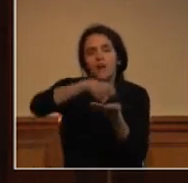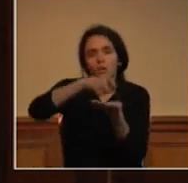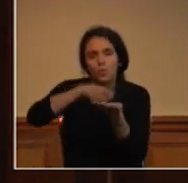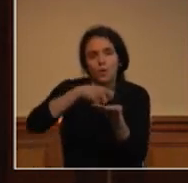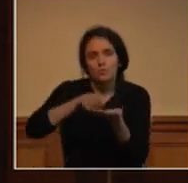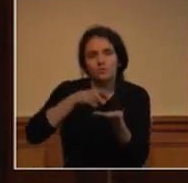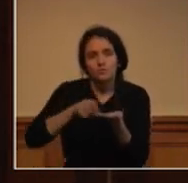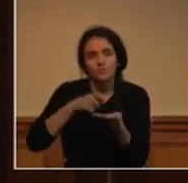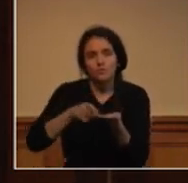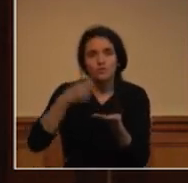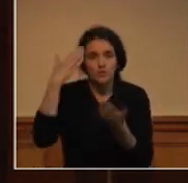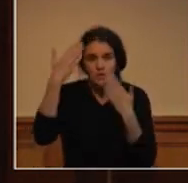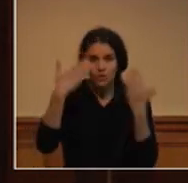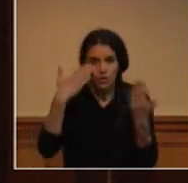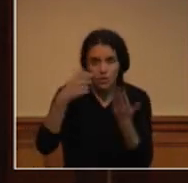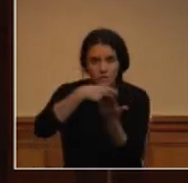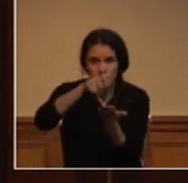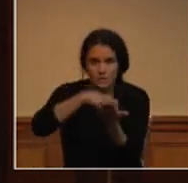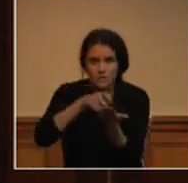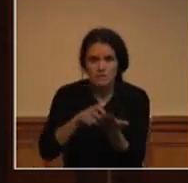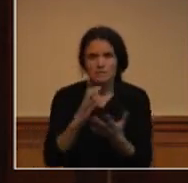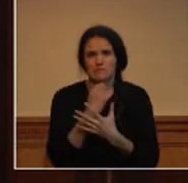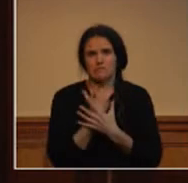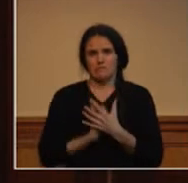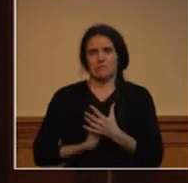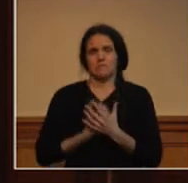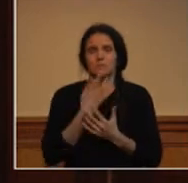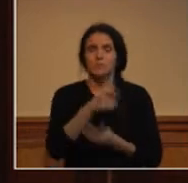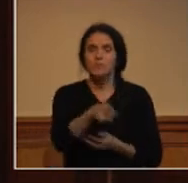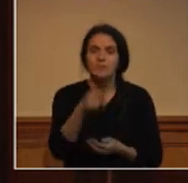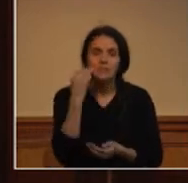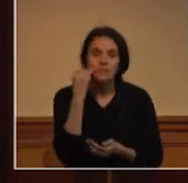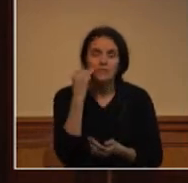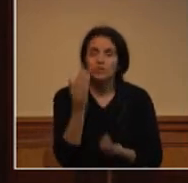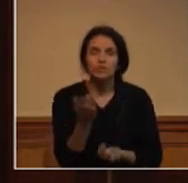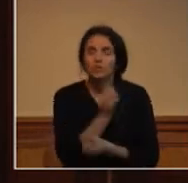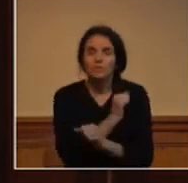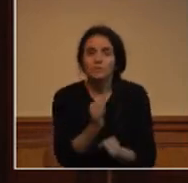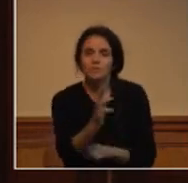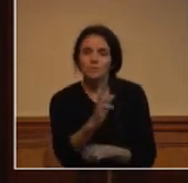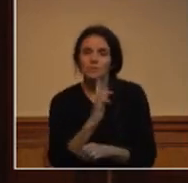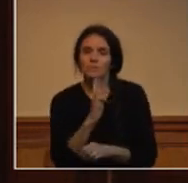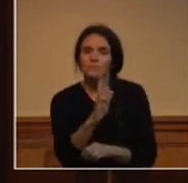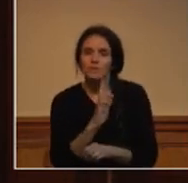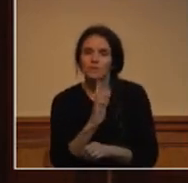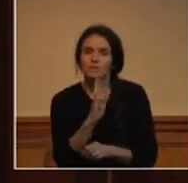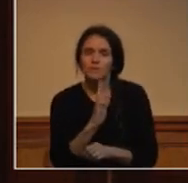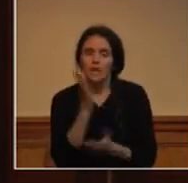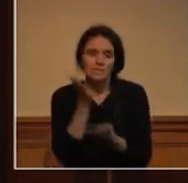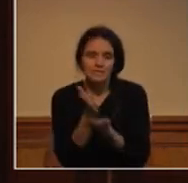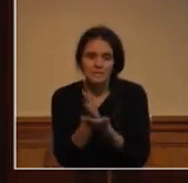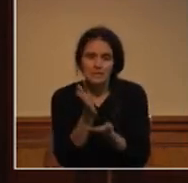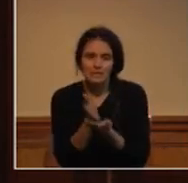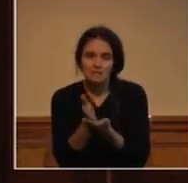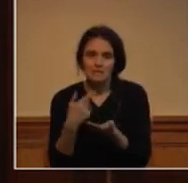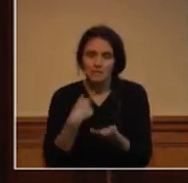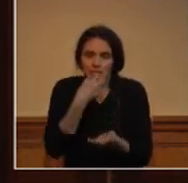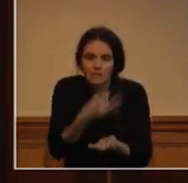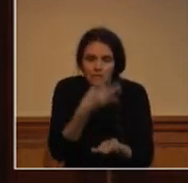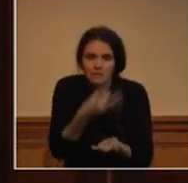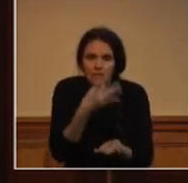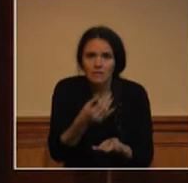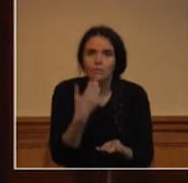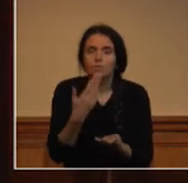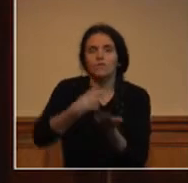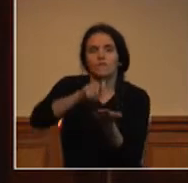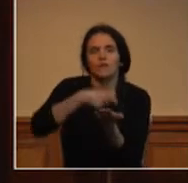evaluación y sentirse tremendamente frustrado por sentir que el niño no responde a estas exigencias que nosotros le estamos colocando en el